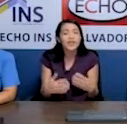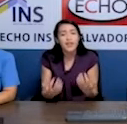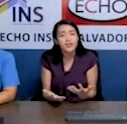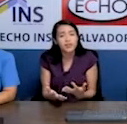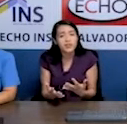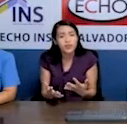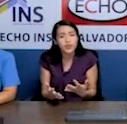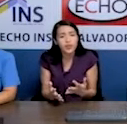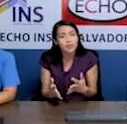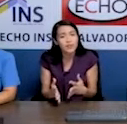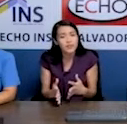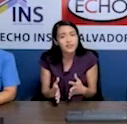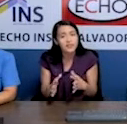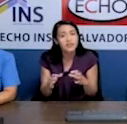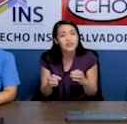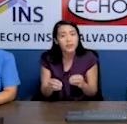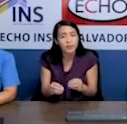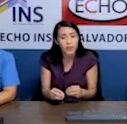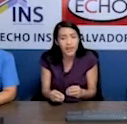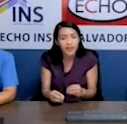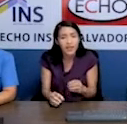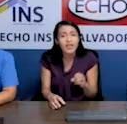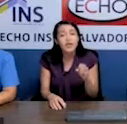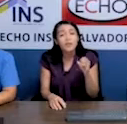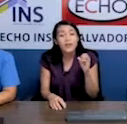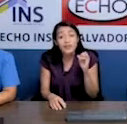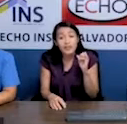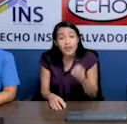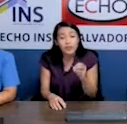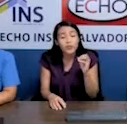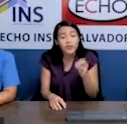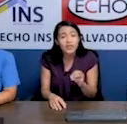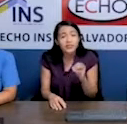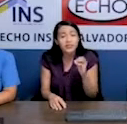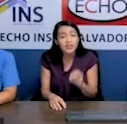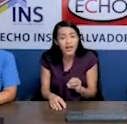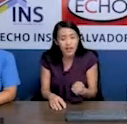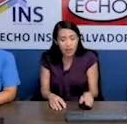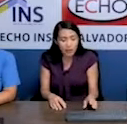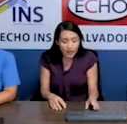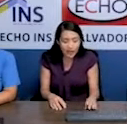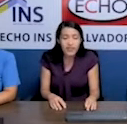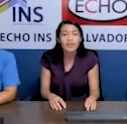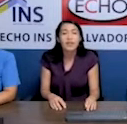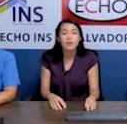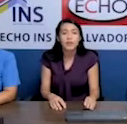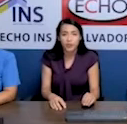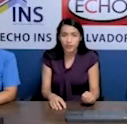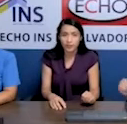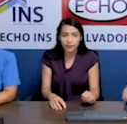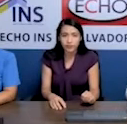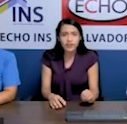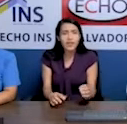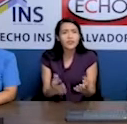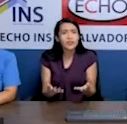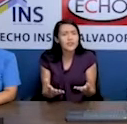emergencia, que es una situación que precisa de atención inmediata, presentando un riesgo vital para la vida de la